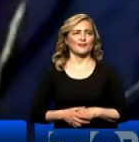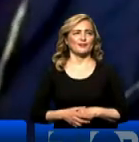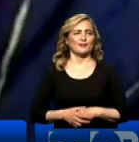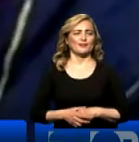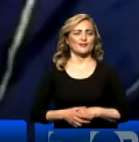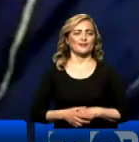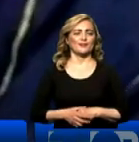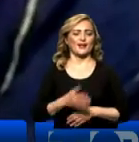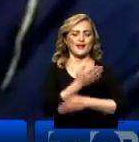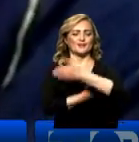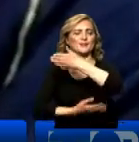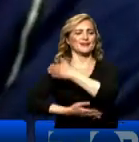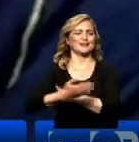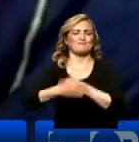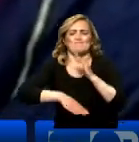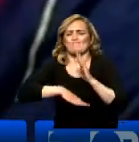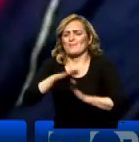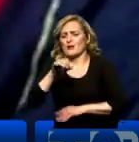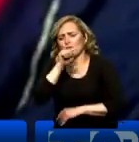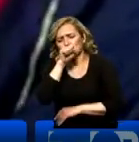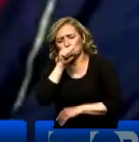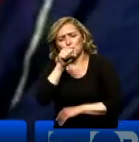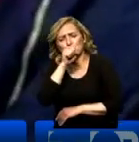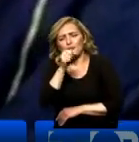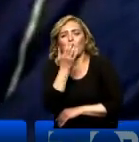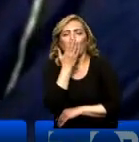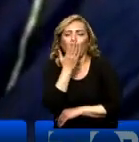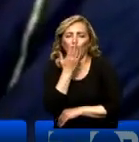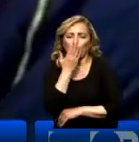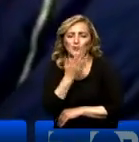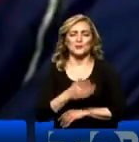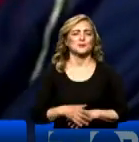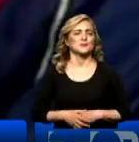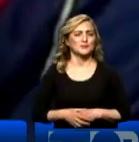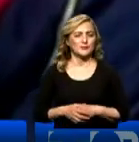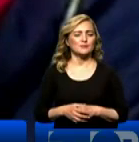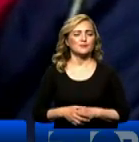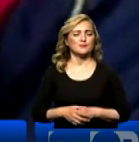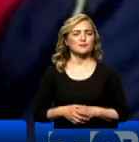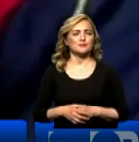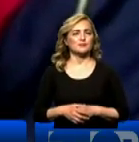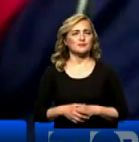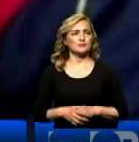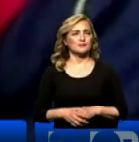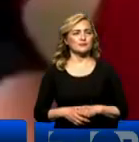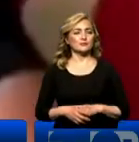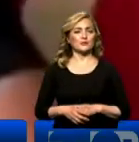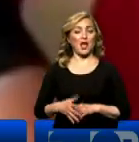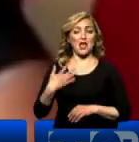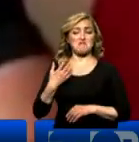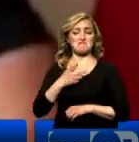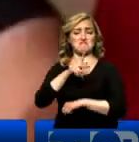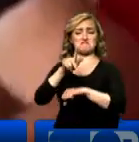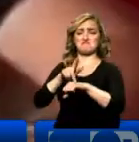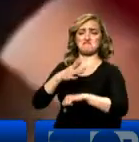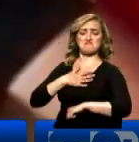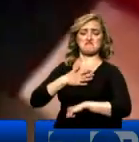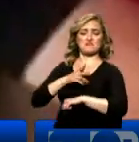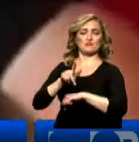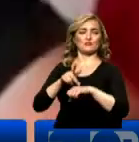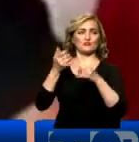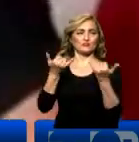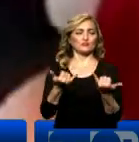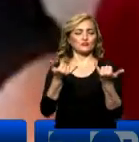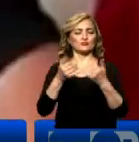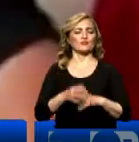más se me pegó en la piel. Esa es la camiseta con la cual me di a conocer como profesional. Hoy por